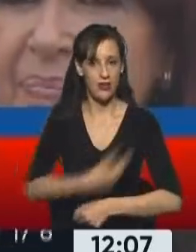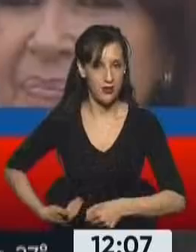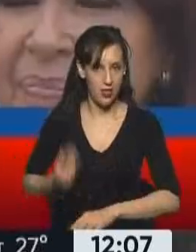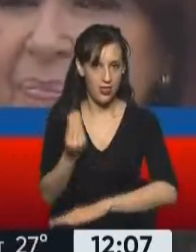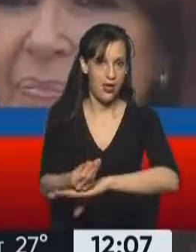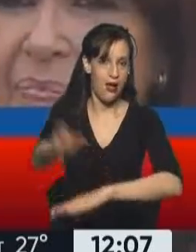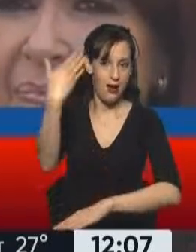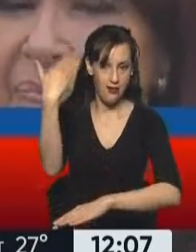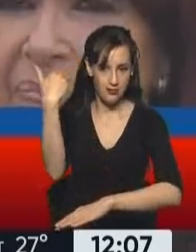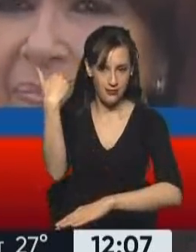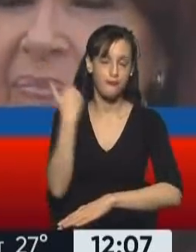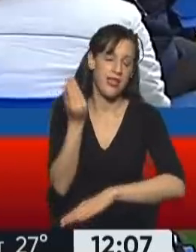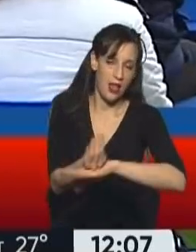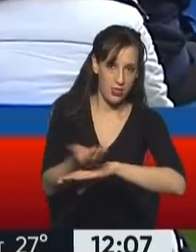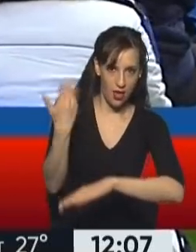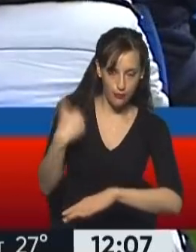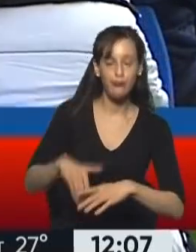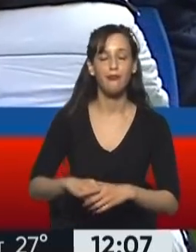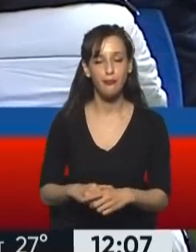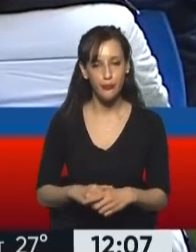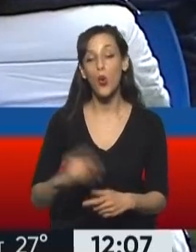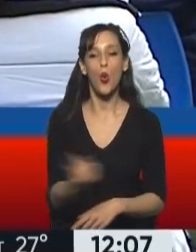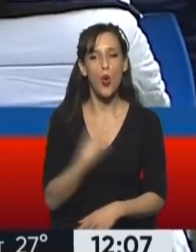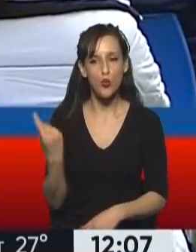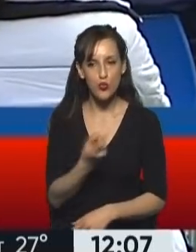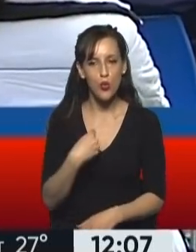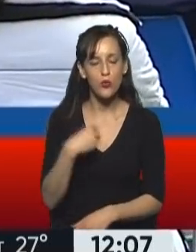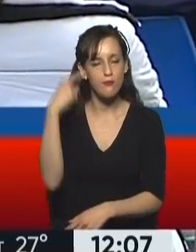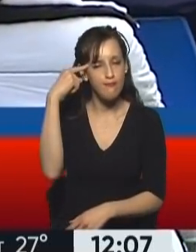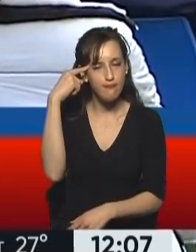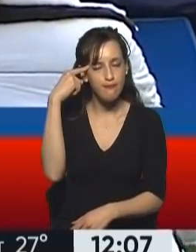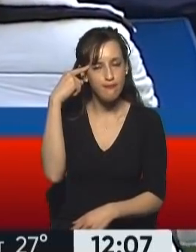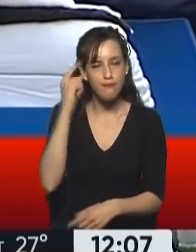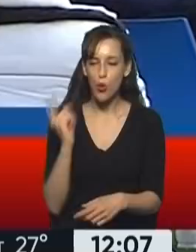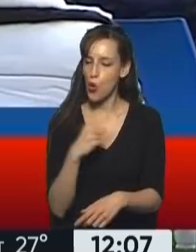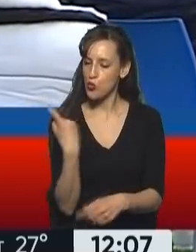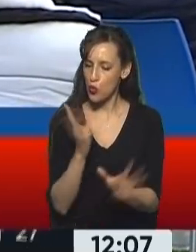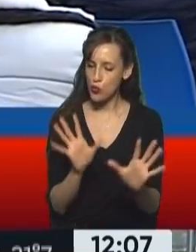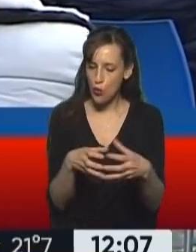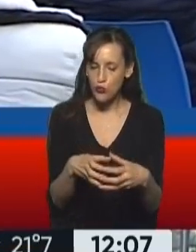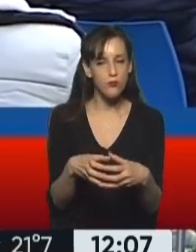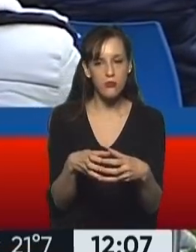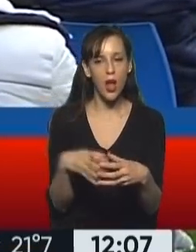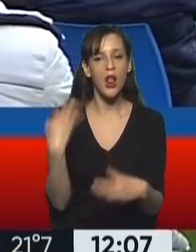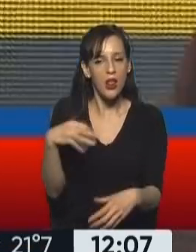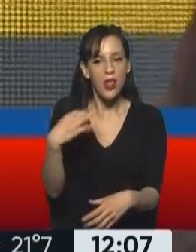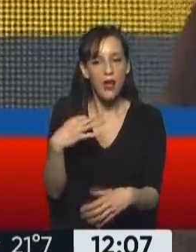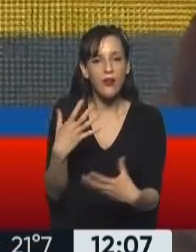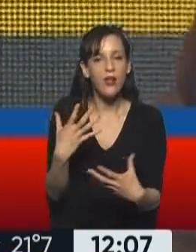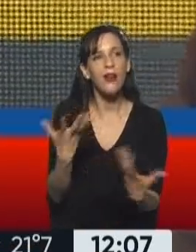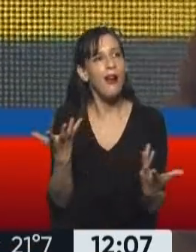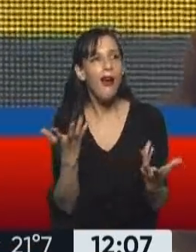Y nosotros, creo, tenemos que saber explicar esto a la